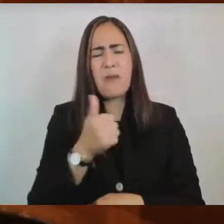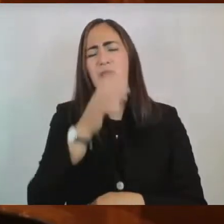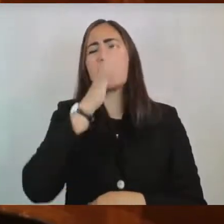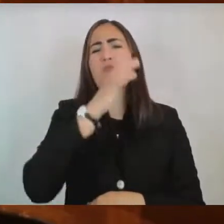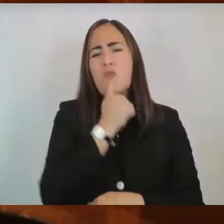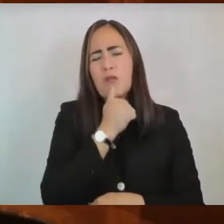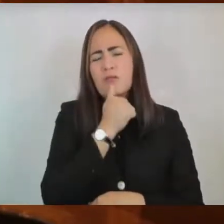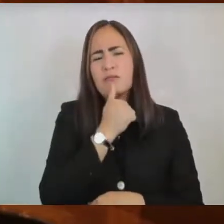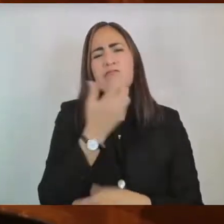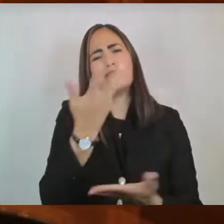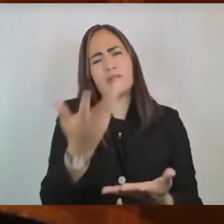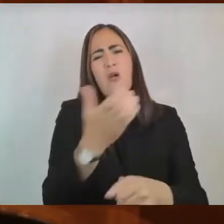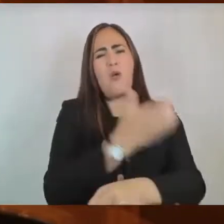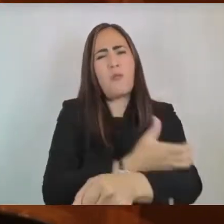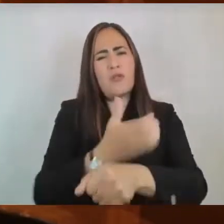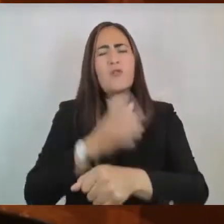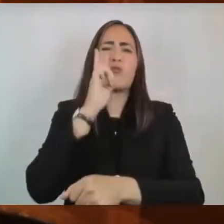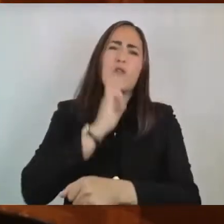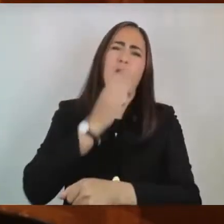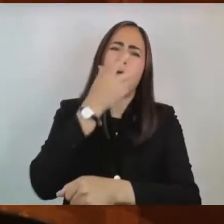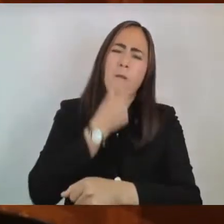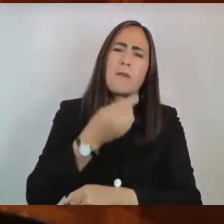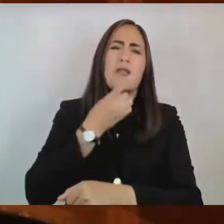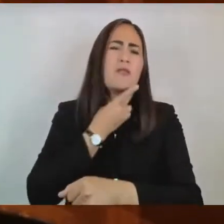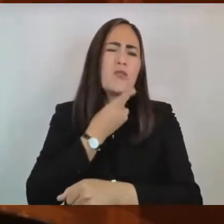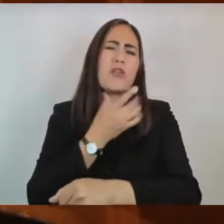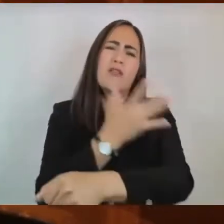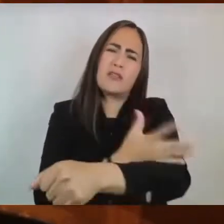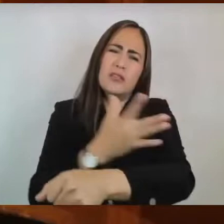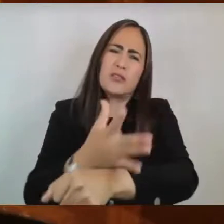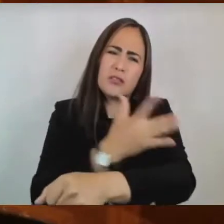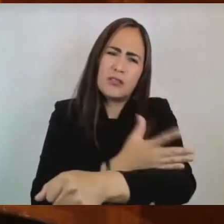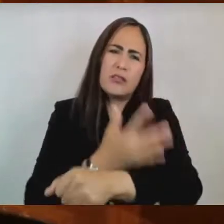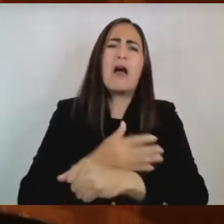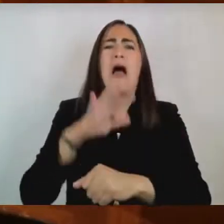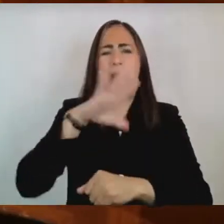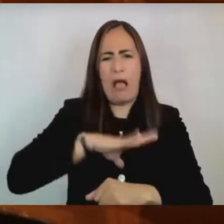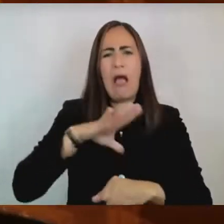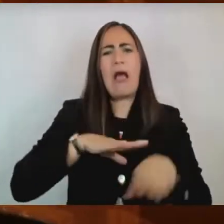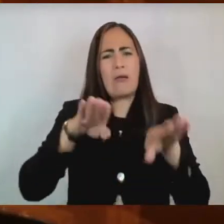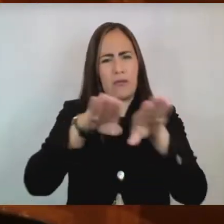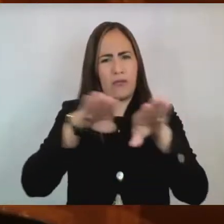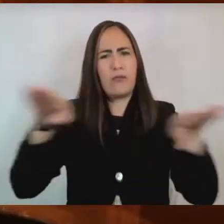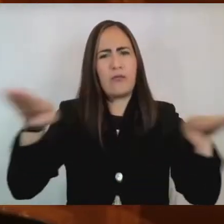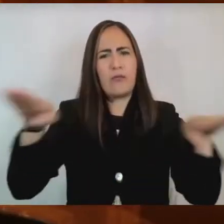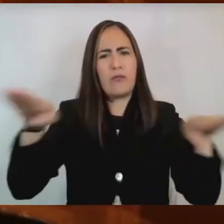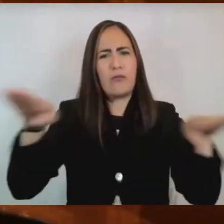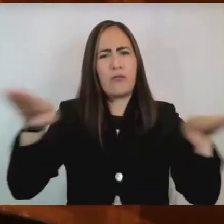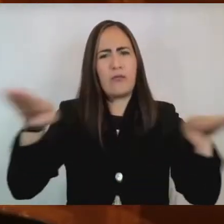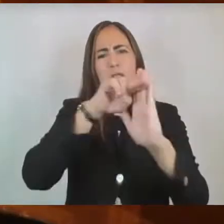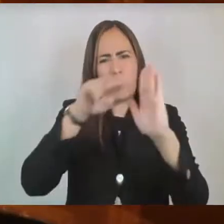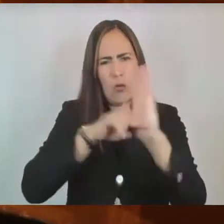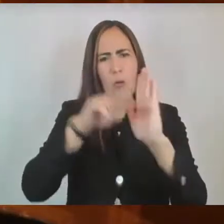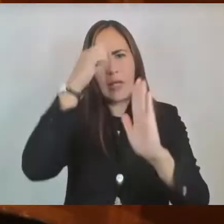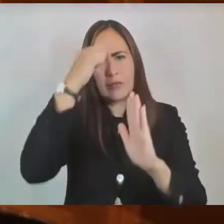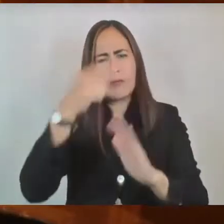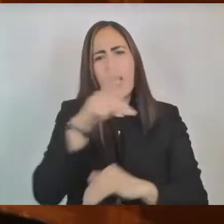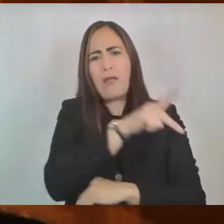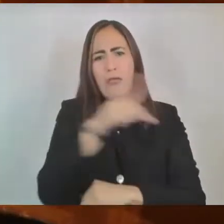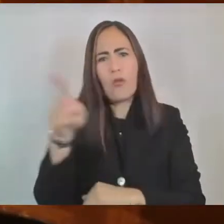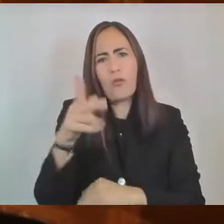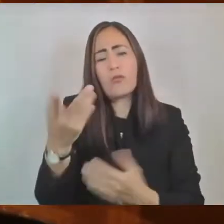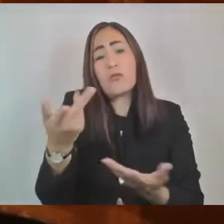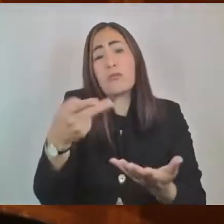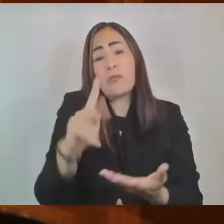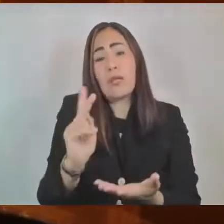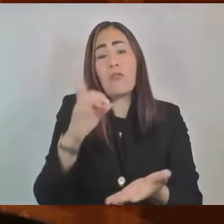Seamos honestas y honestos, compañeras y compañeros diputados. Existe un piso parejo en muchas de las normas, porque